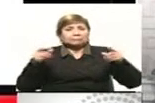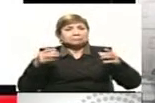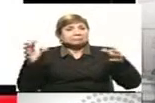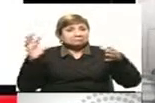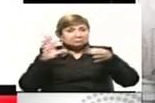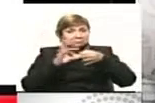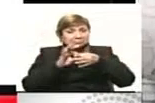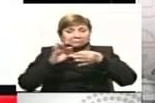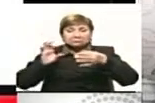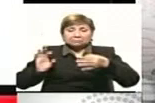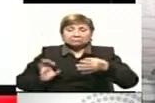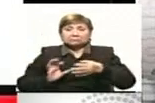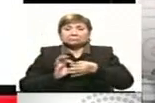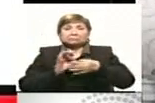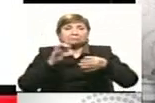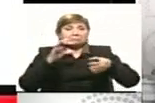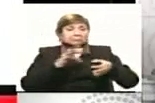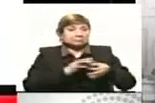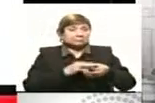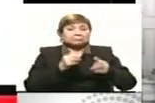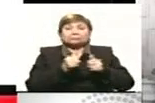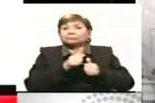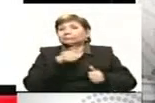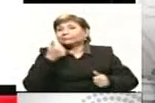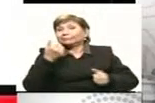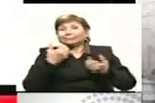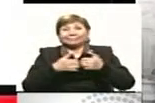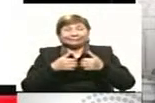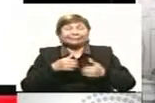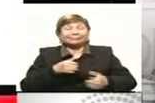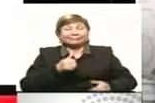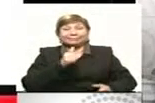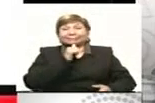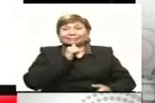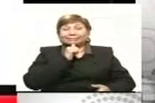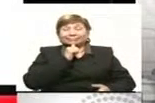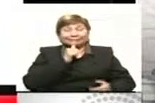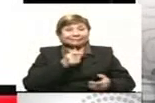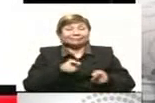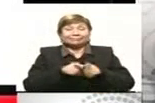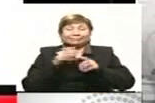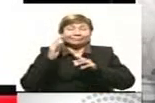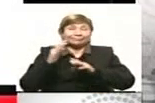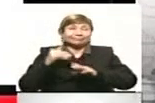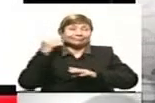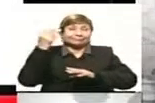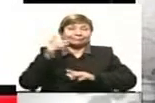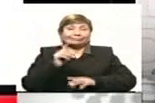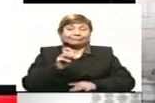alianzas público-privadas. El presupuesto planteado para el próximo año de